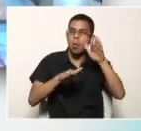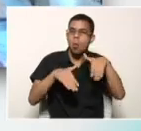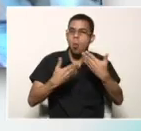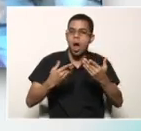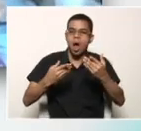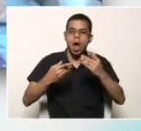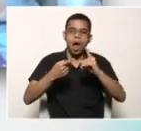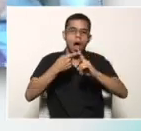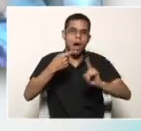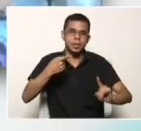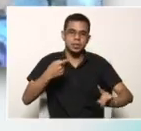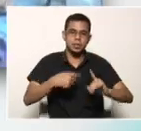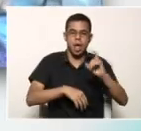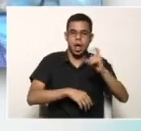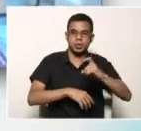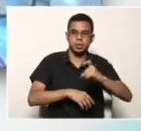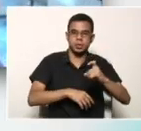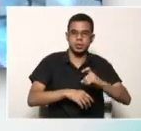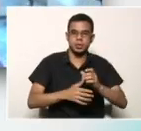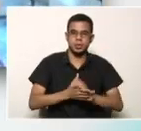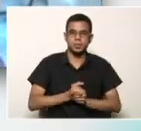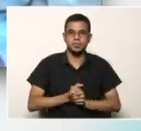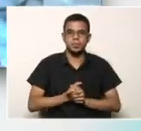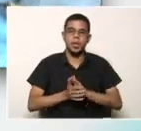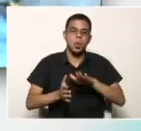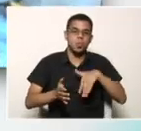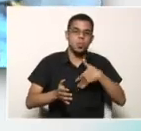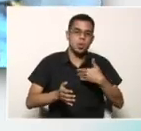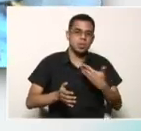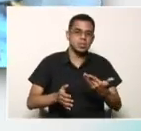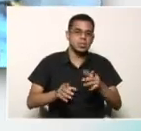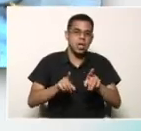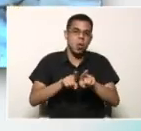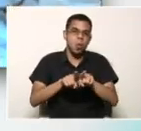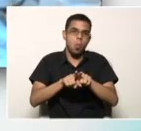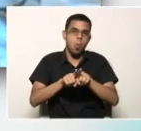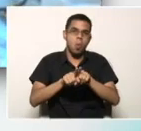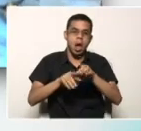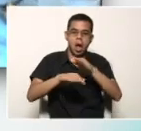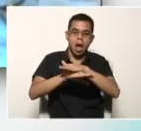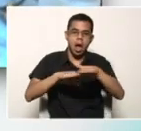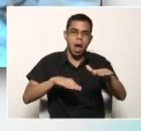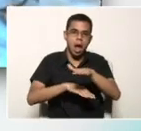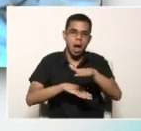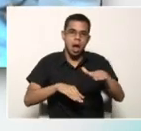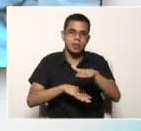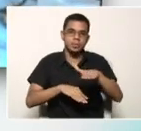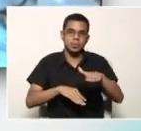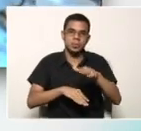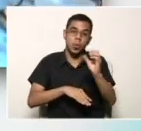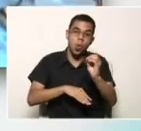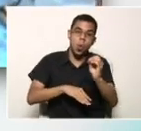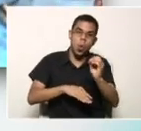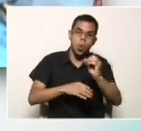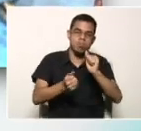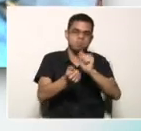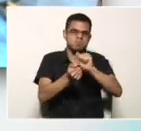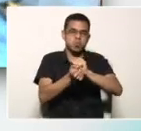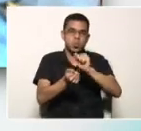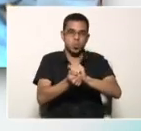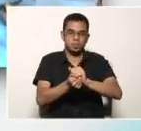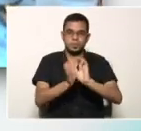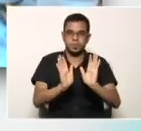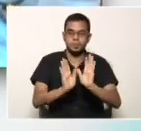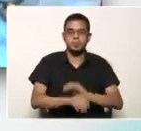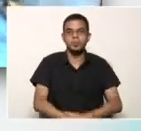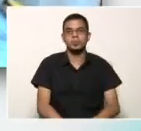aluminio, todo esto sea una superficie lo suficientemente lisa para que el cabello deslice y haga el trabajo, ¿verdad? ¿Qué sucede entonces? Aquí